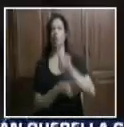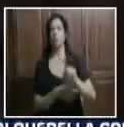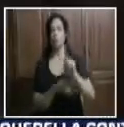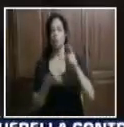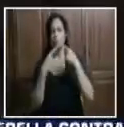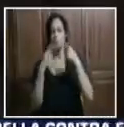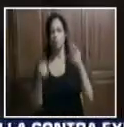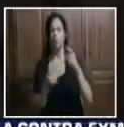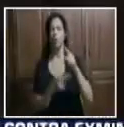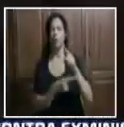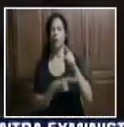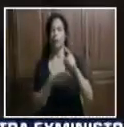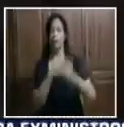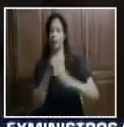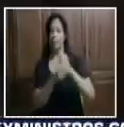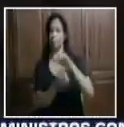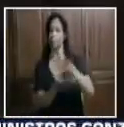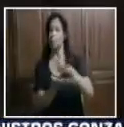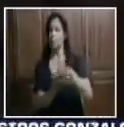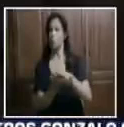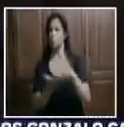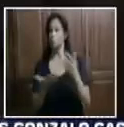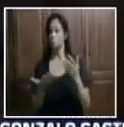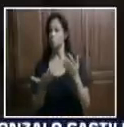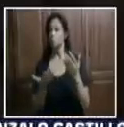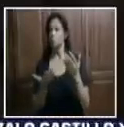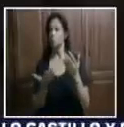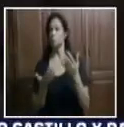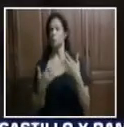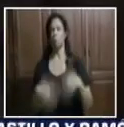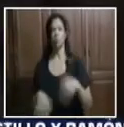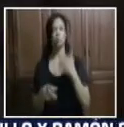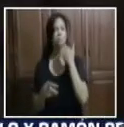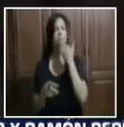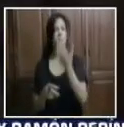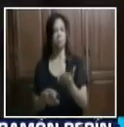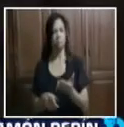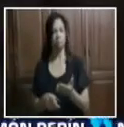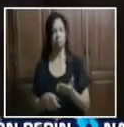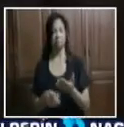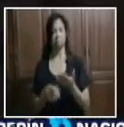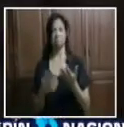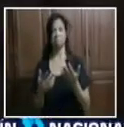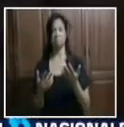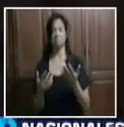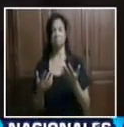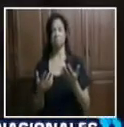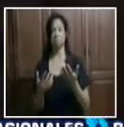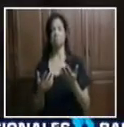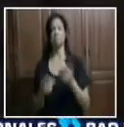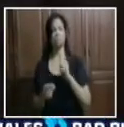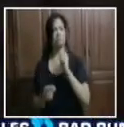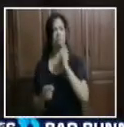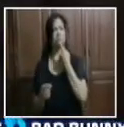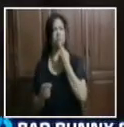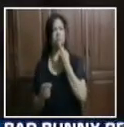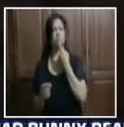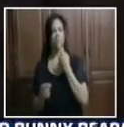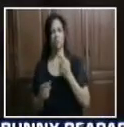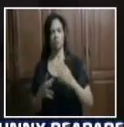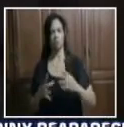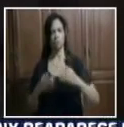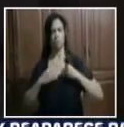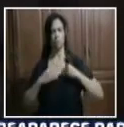escolar. Un disparate total. Sean serios y asuman su responsabilidad. No